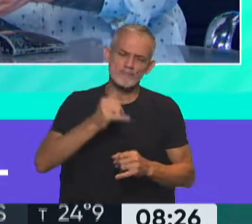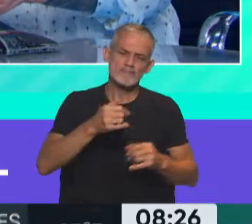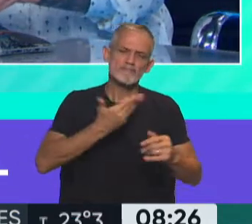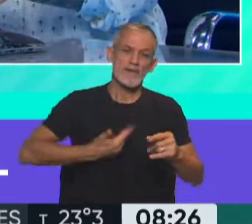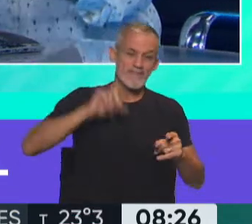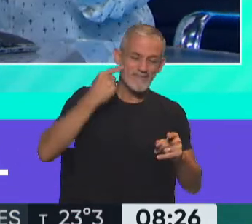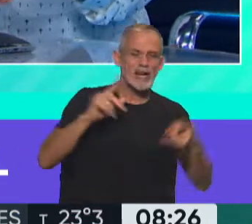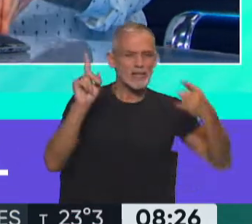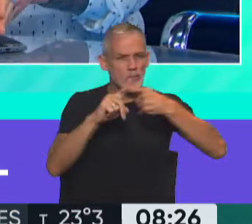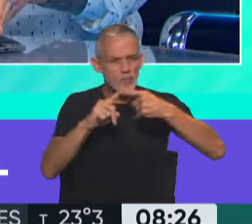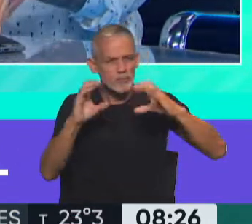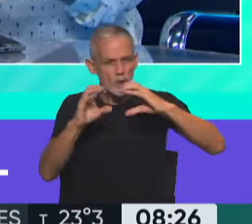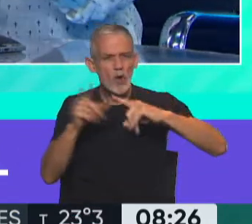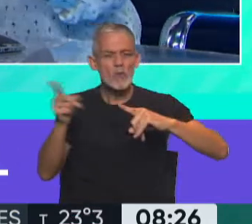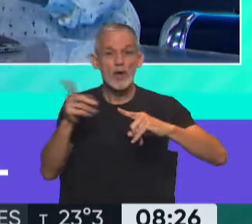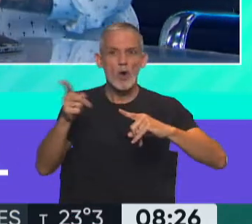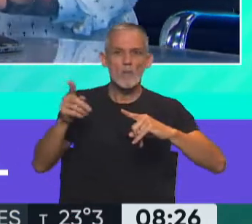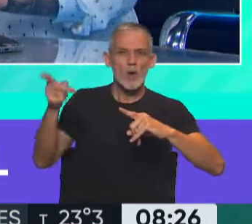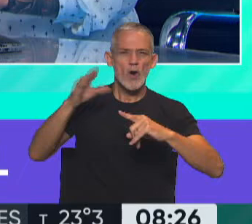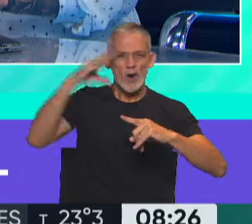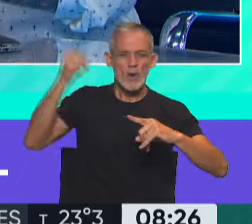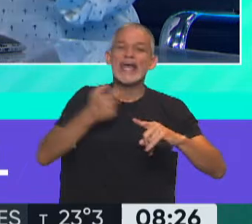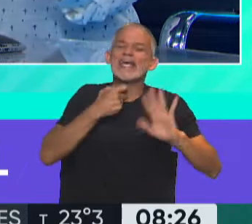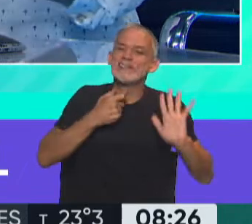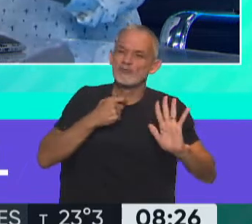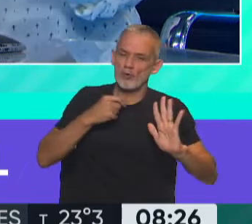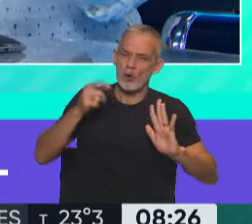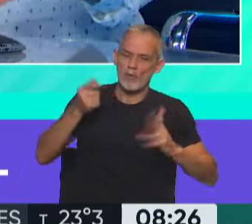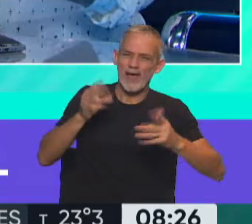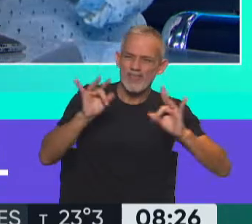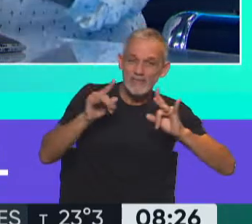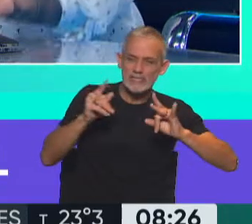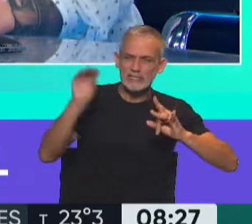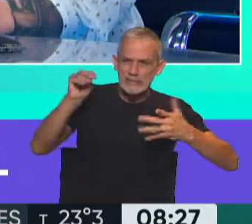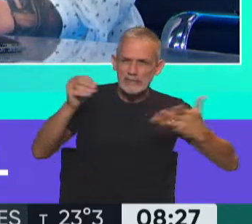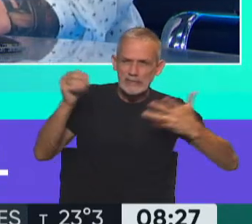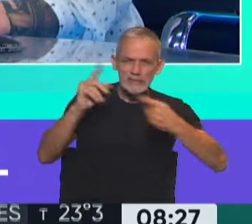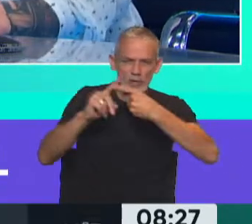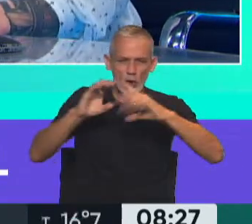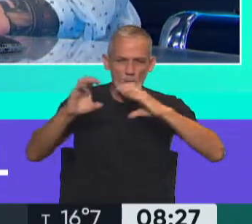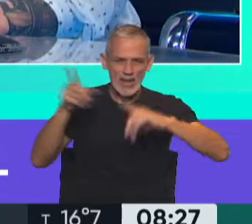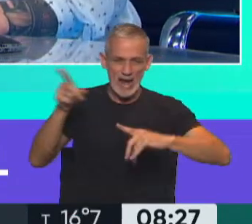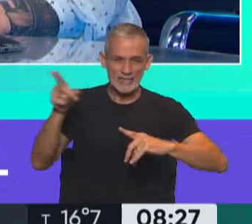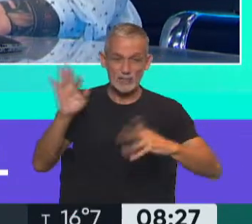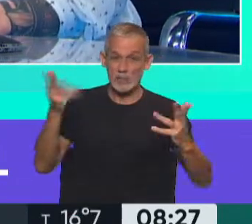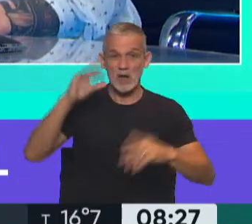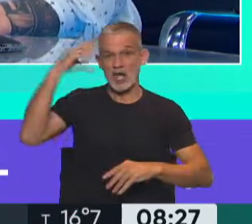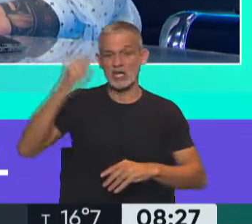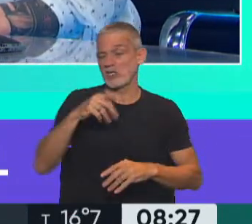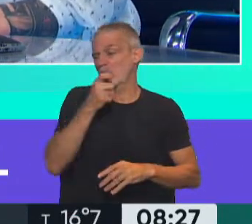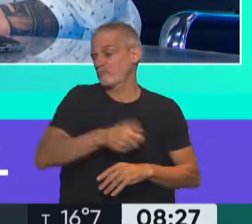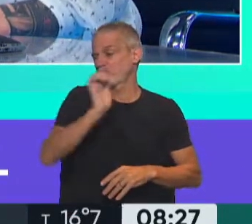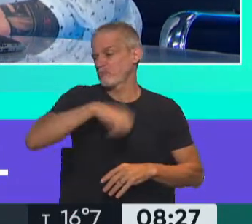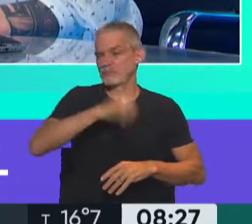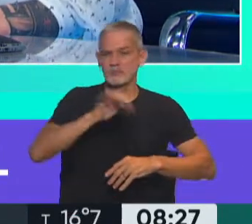con Cristina Fernández de Kirchner por el ataque a su despacho y que le costó comunicarse, que de hecho Cristina Fernández de Kirchner no respondió los